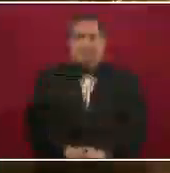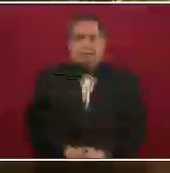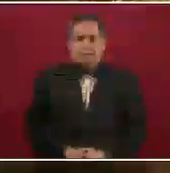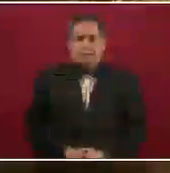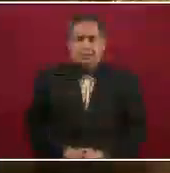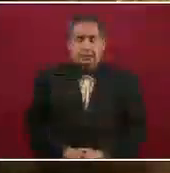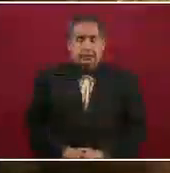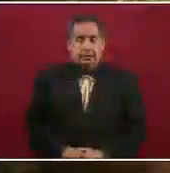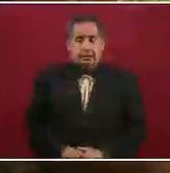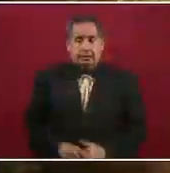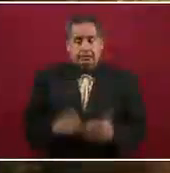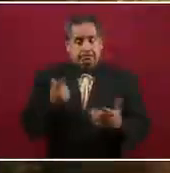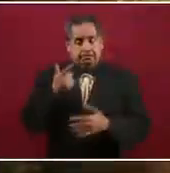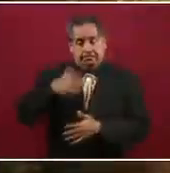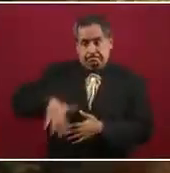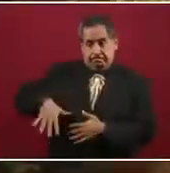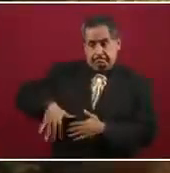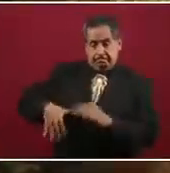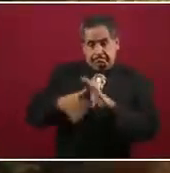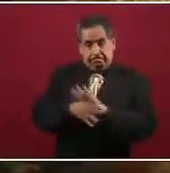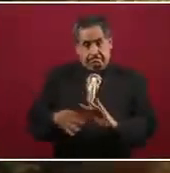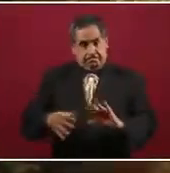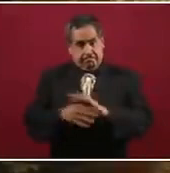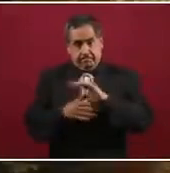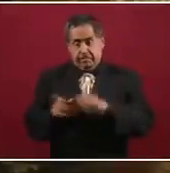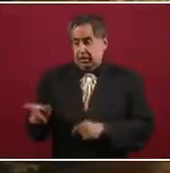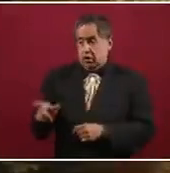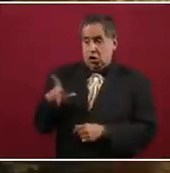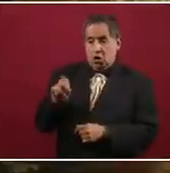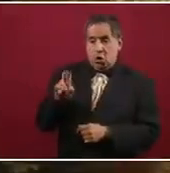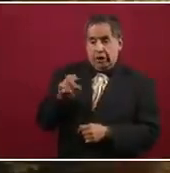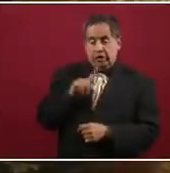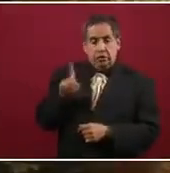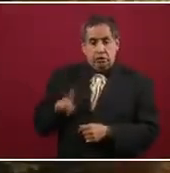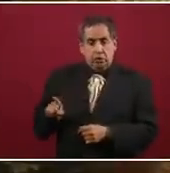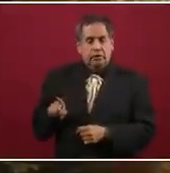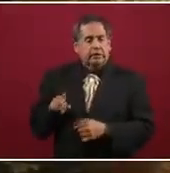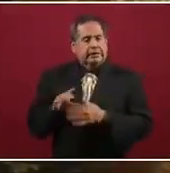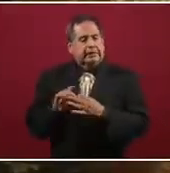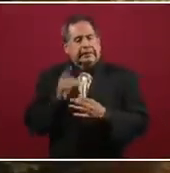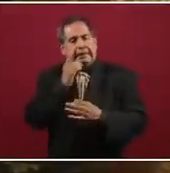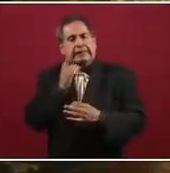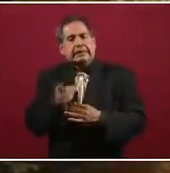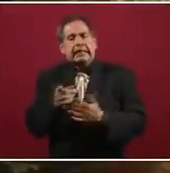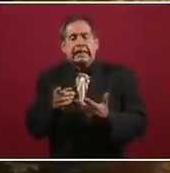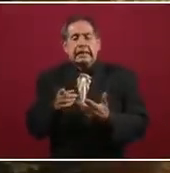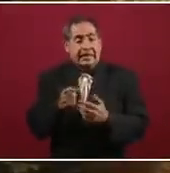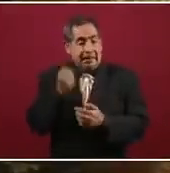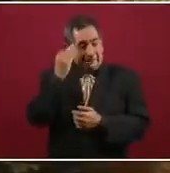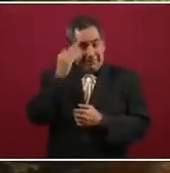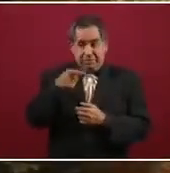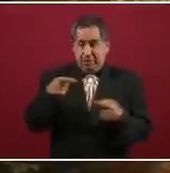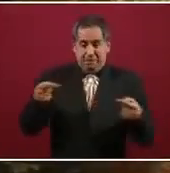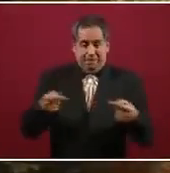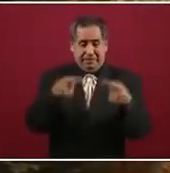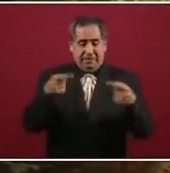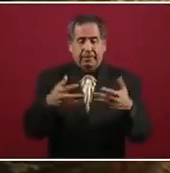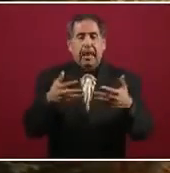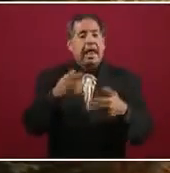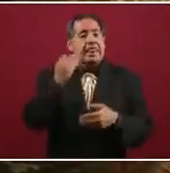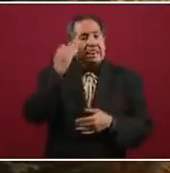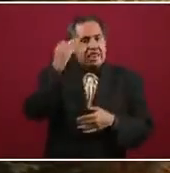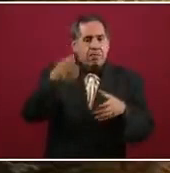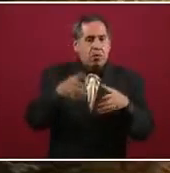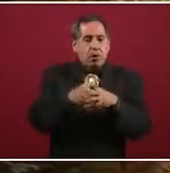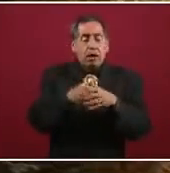Bueno, esto que acabamos de escuchar de Lorenzo Meyer es muy interesante porque justamente en este periodo del ejército tigarante,